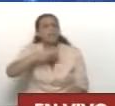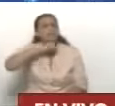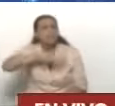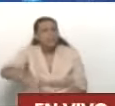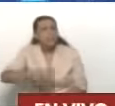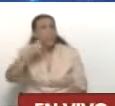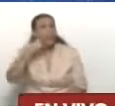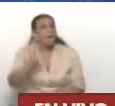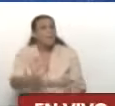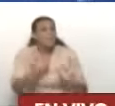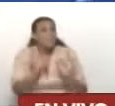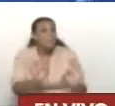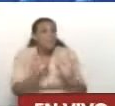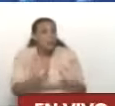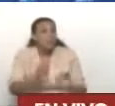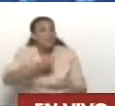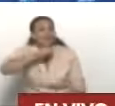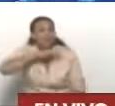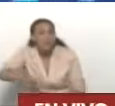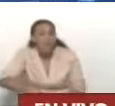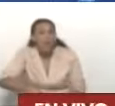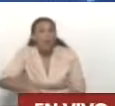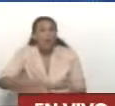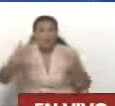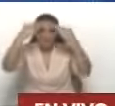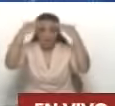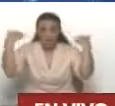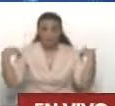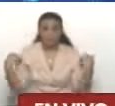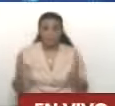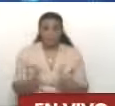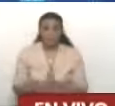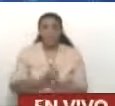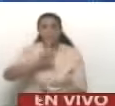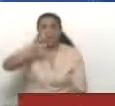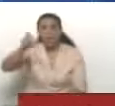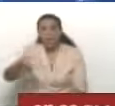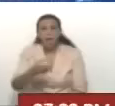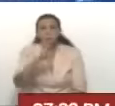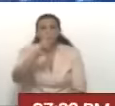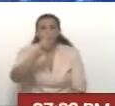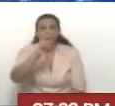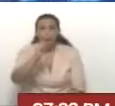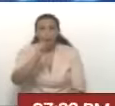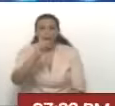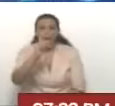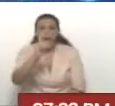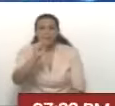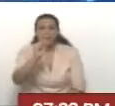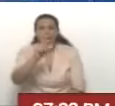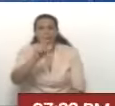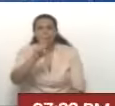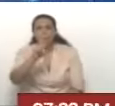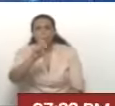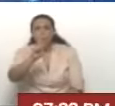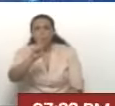pero particularmente la historia de la Virgen de Guadalupe, poco conocida en el